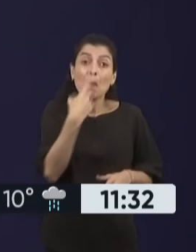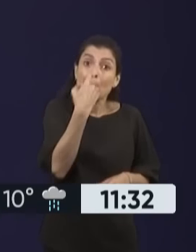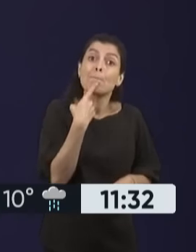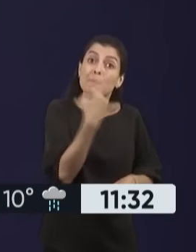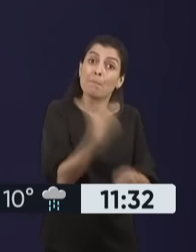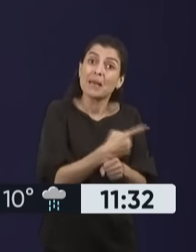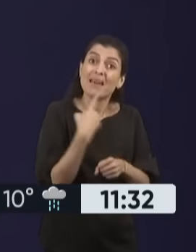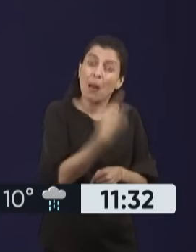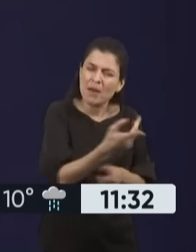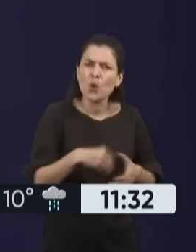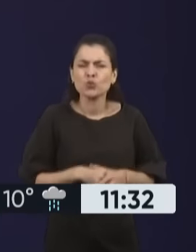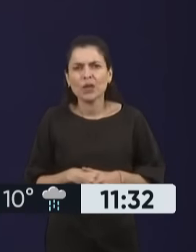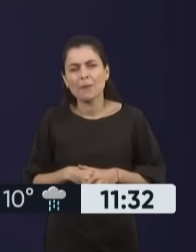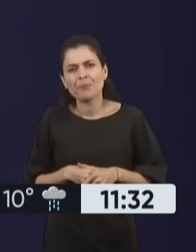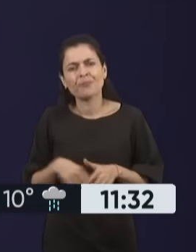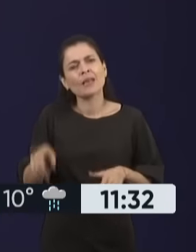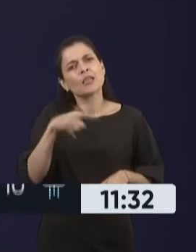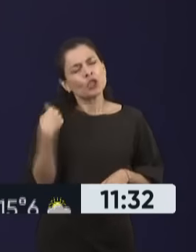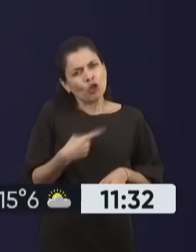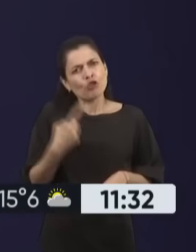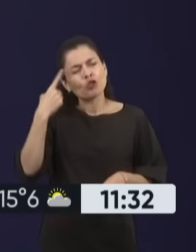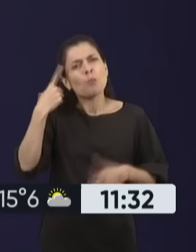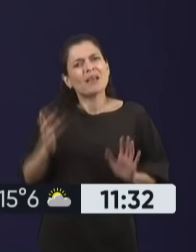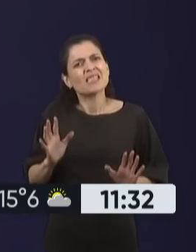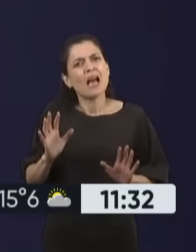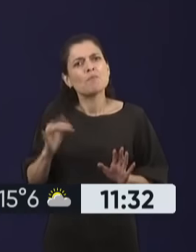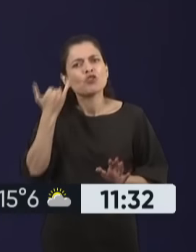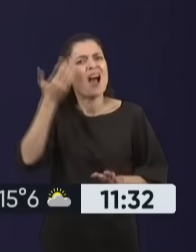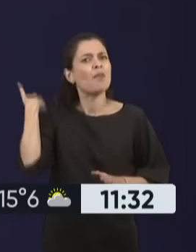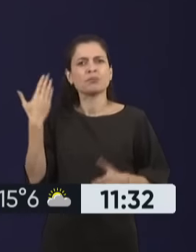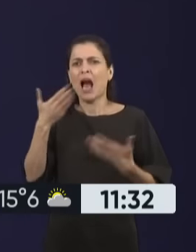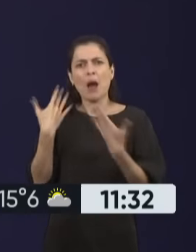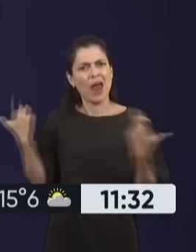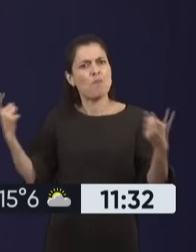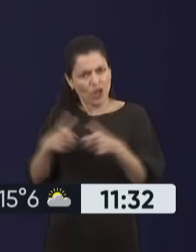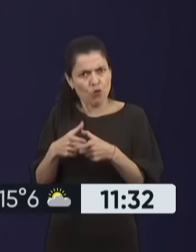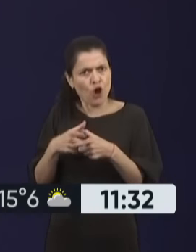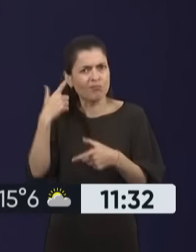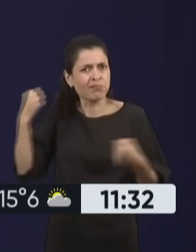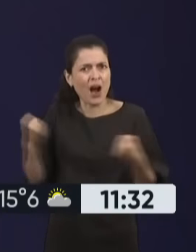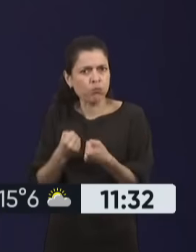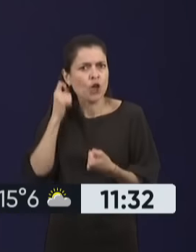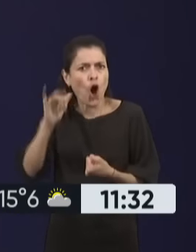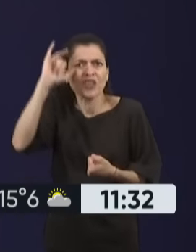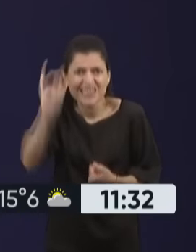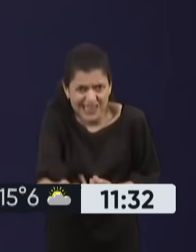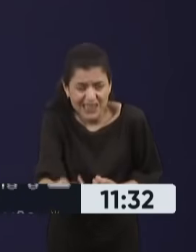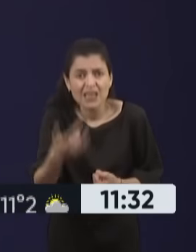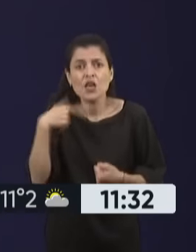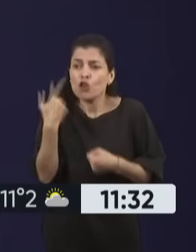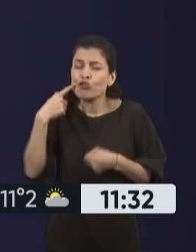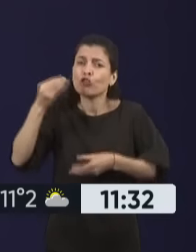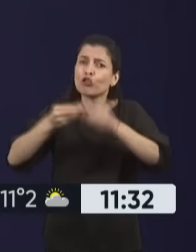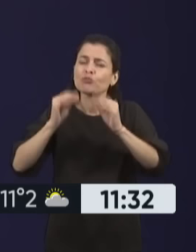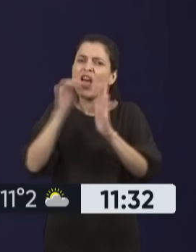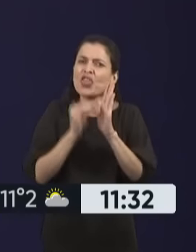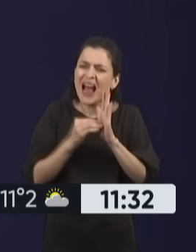eh nosotros consideramos que efectivamente existieron conversaciones que hubo acuerdo en virtud de los números que les que